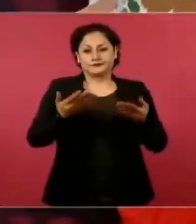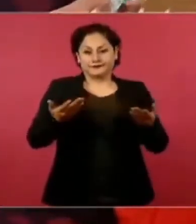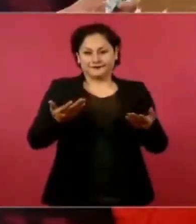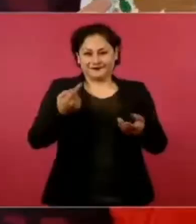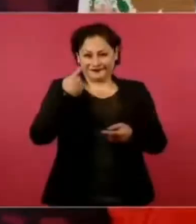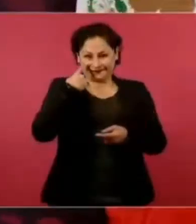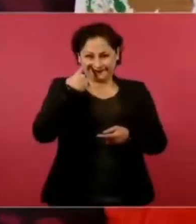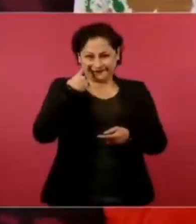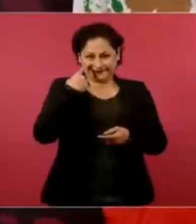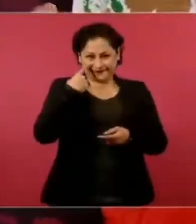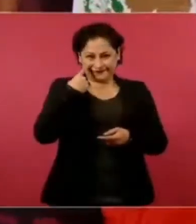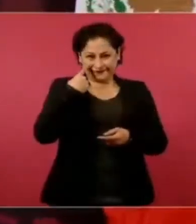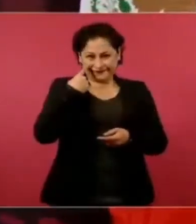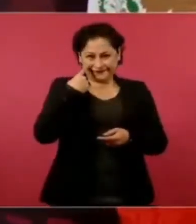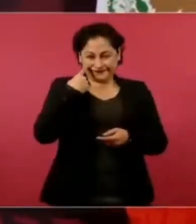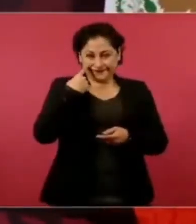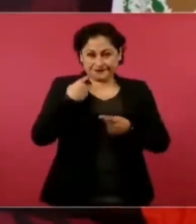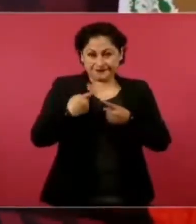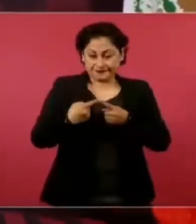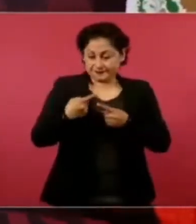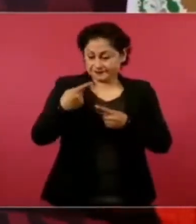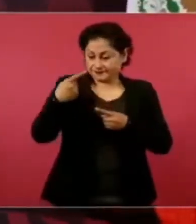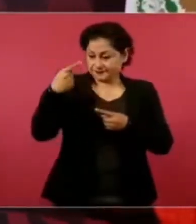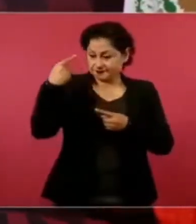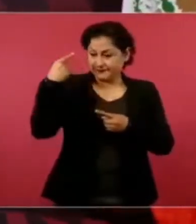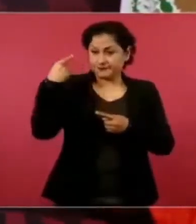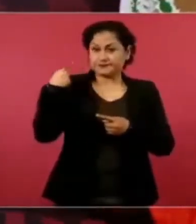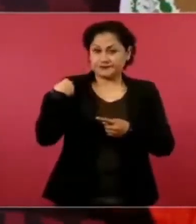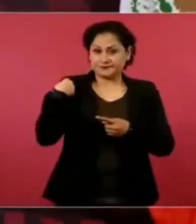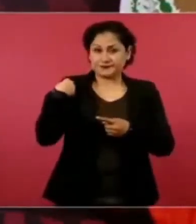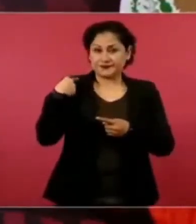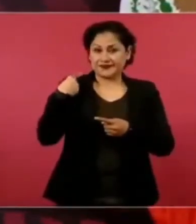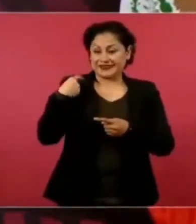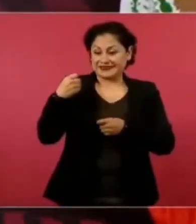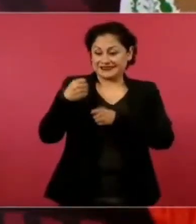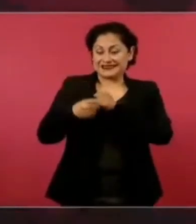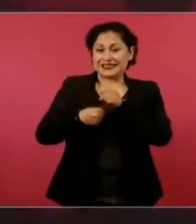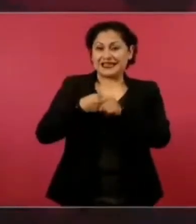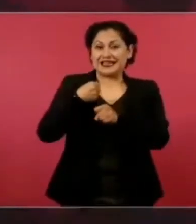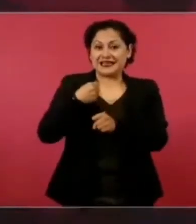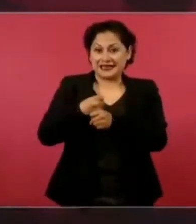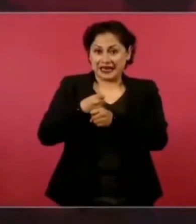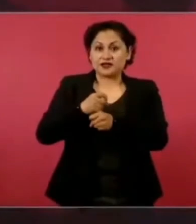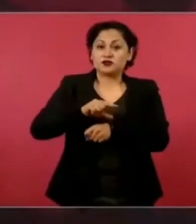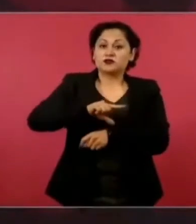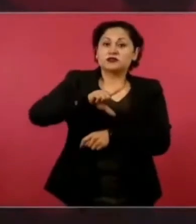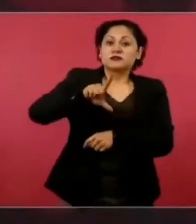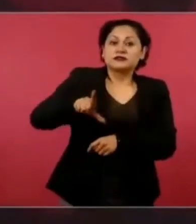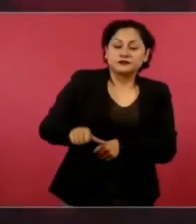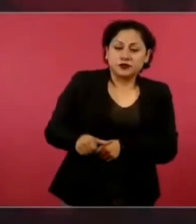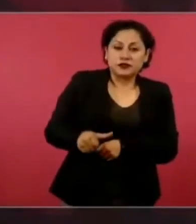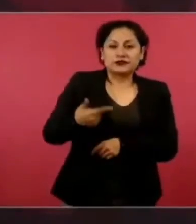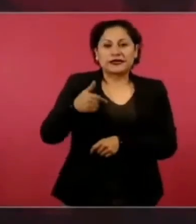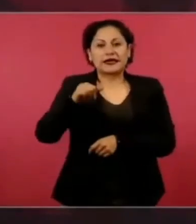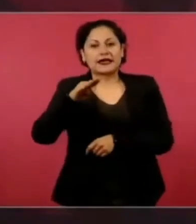años, casi 100 años antes de Goebbels, que decía lo mismo.